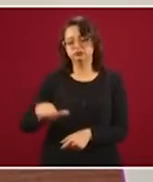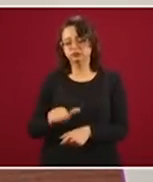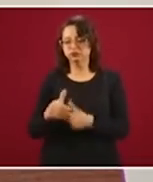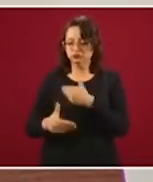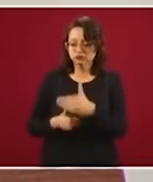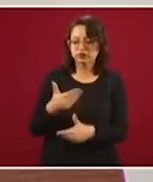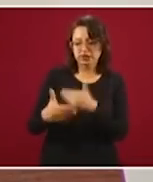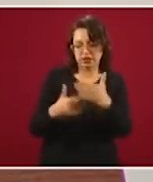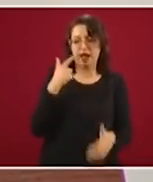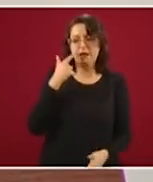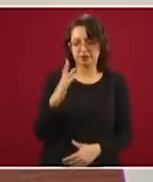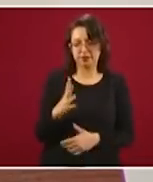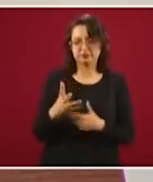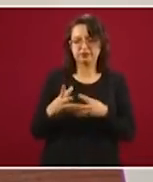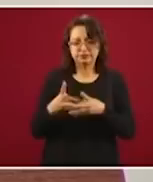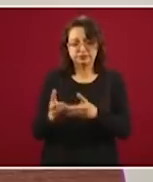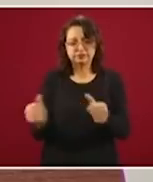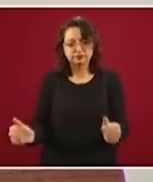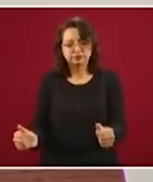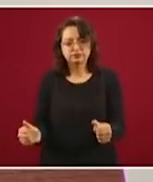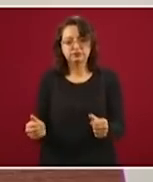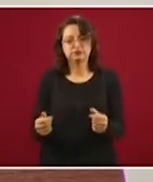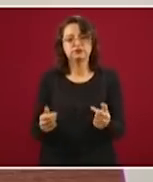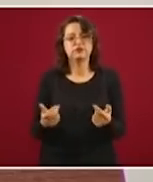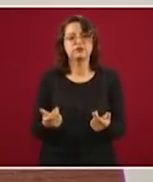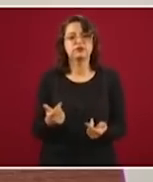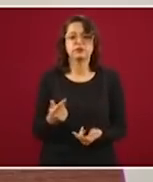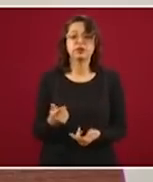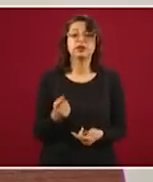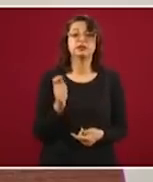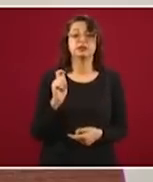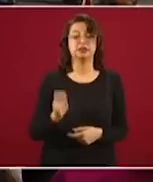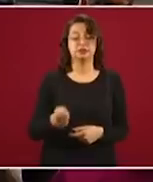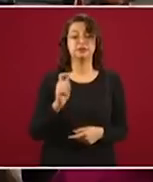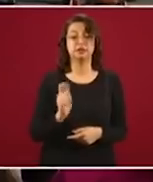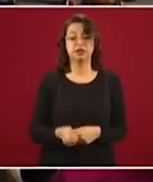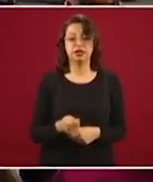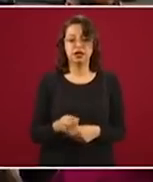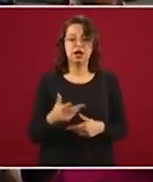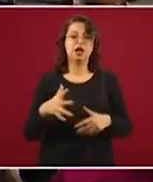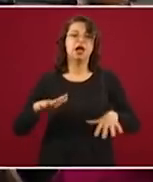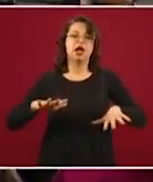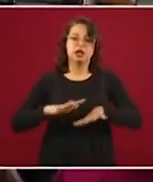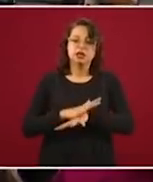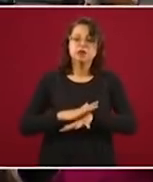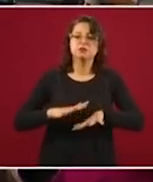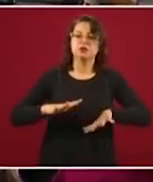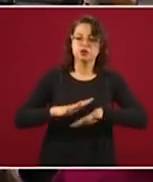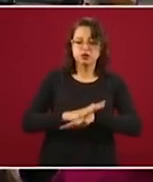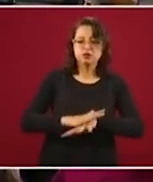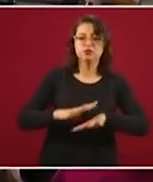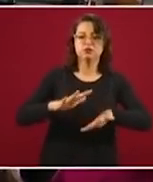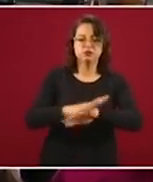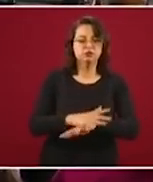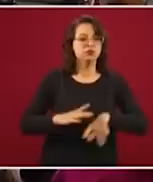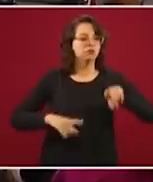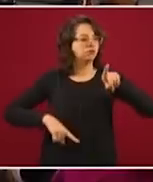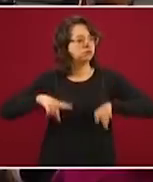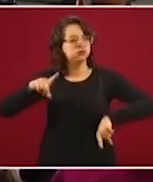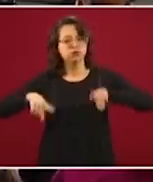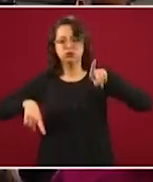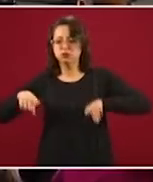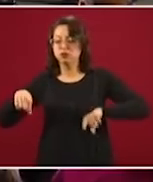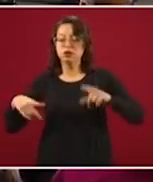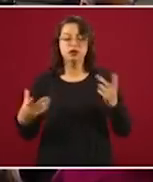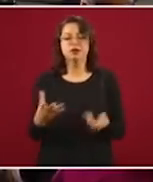decir, este índice, reitero, es dinámico, no se puede establecer un parámetro o se